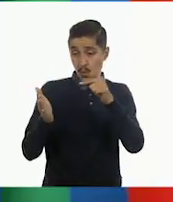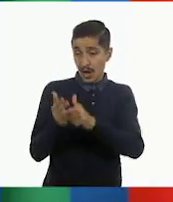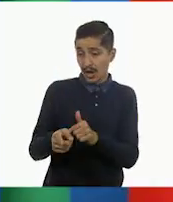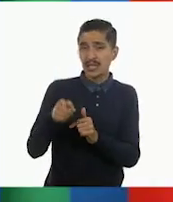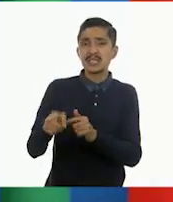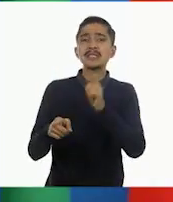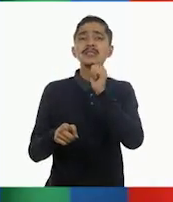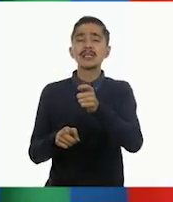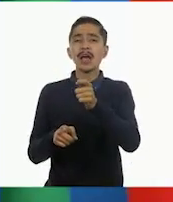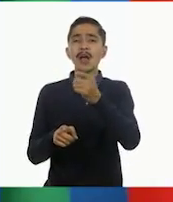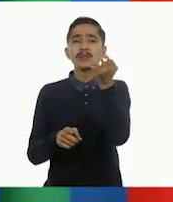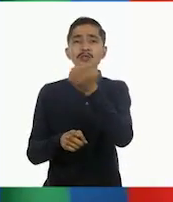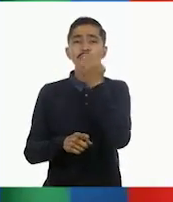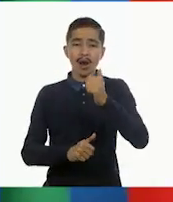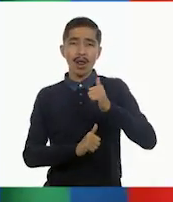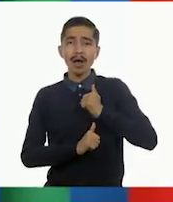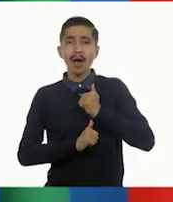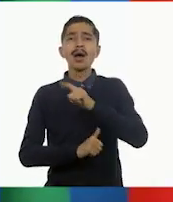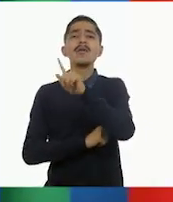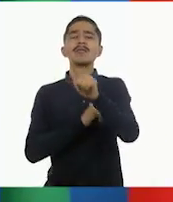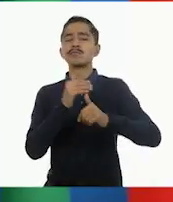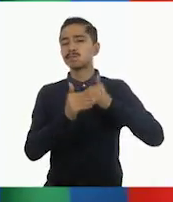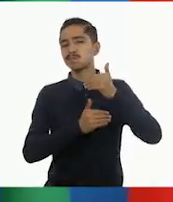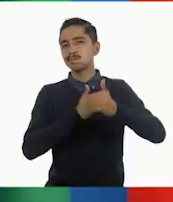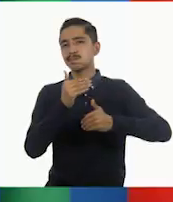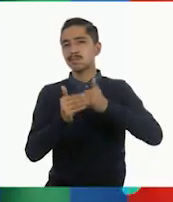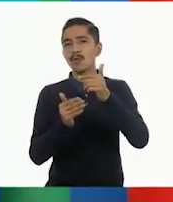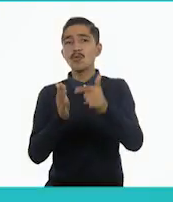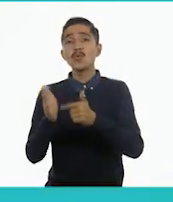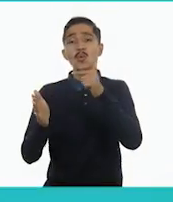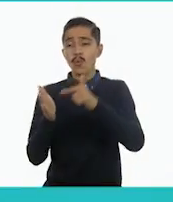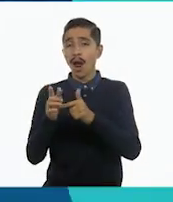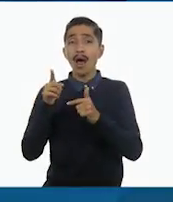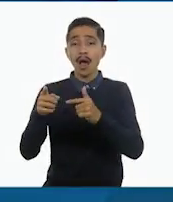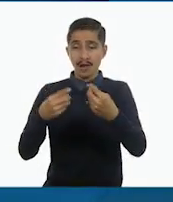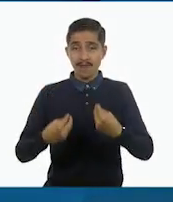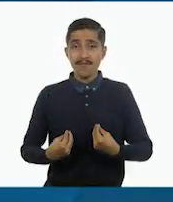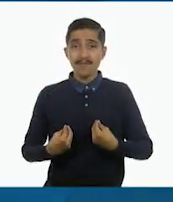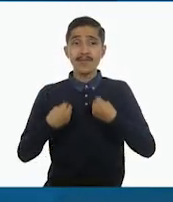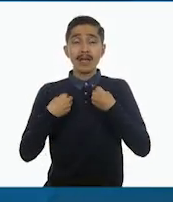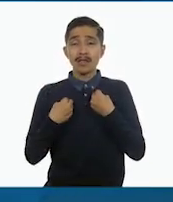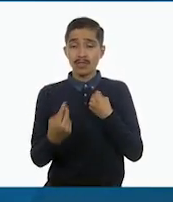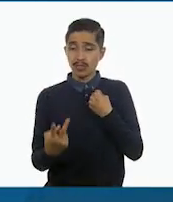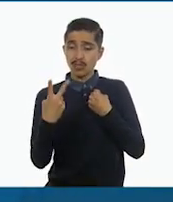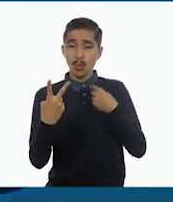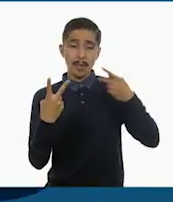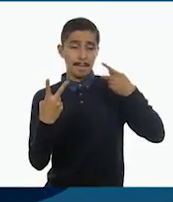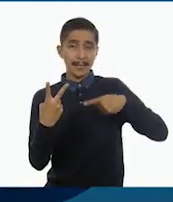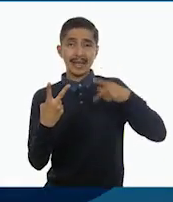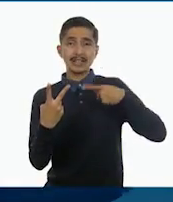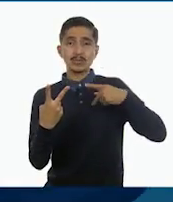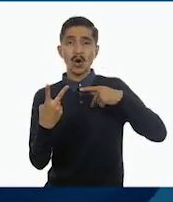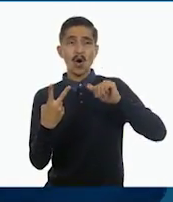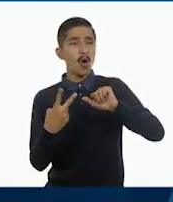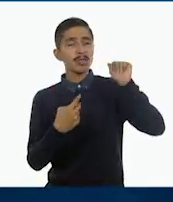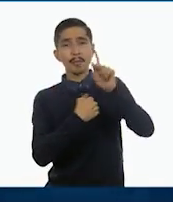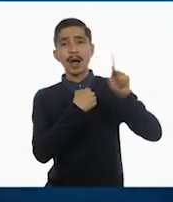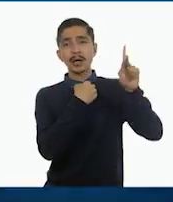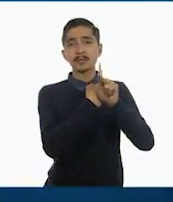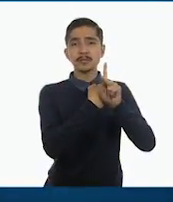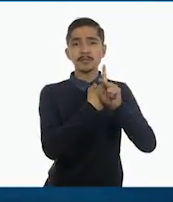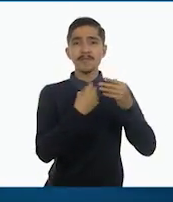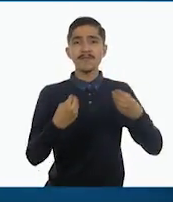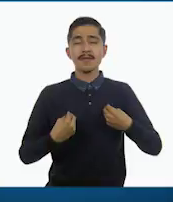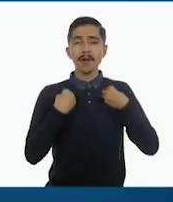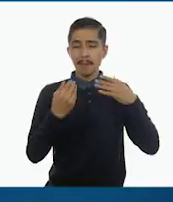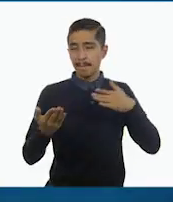un colegio militar y posteriormente sería el lugar en el que vivirían estos dos importantes personajes extranjeros. Así es, Juan